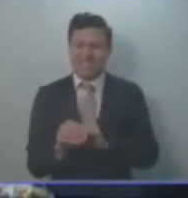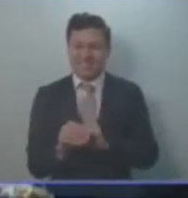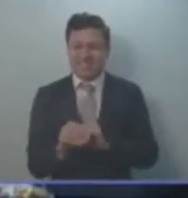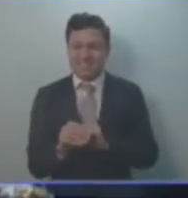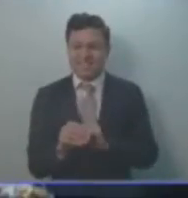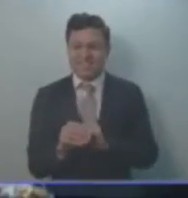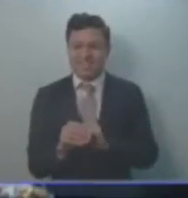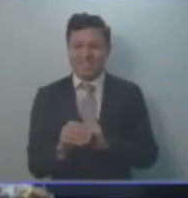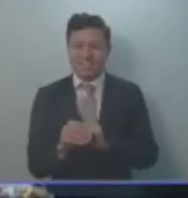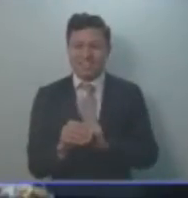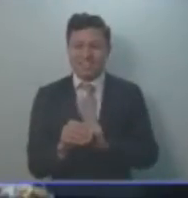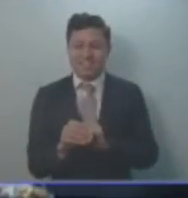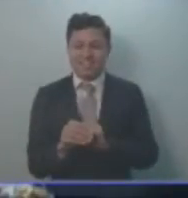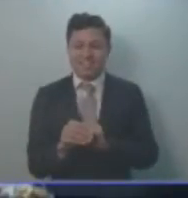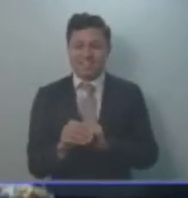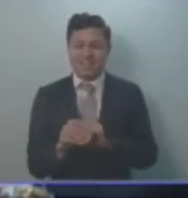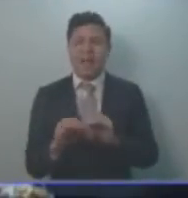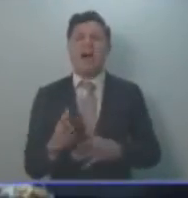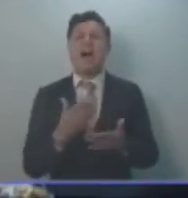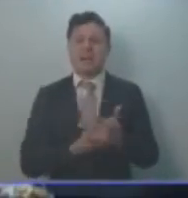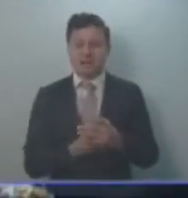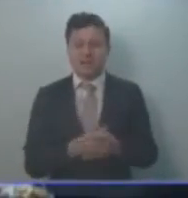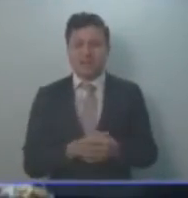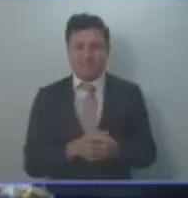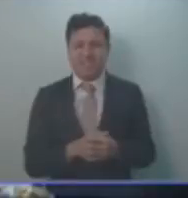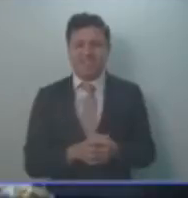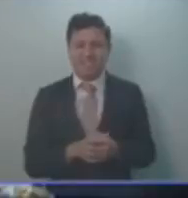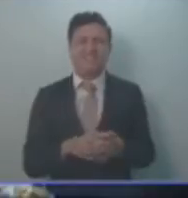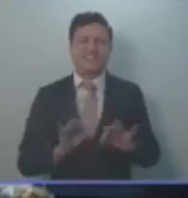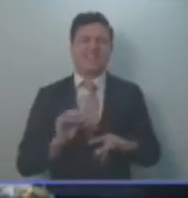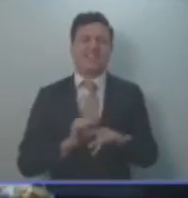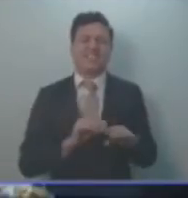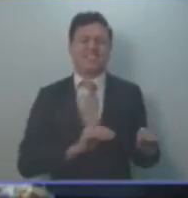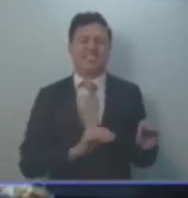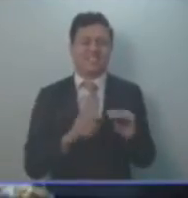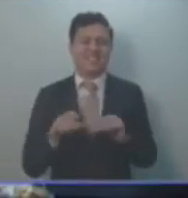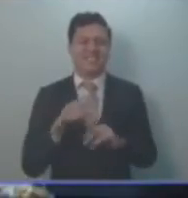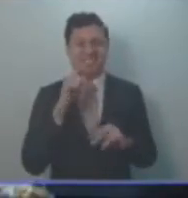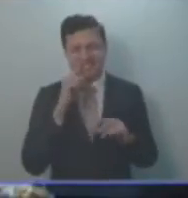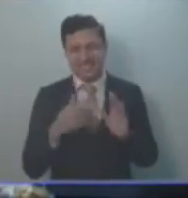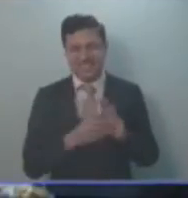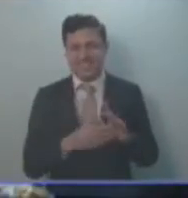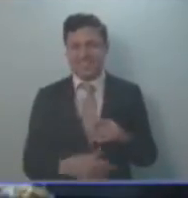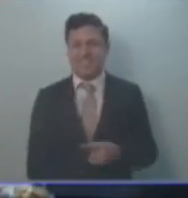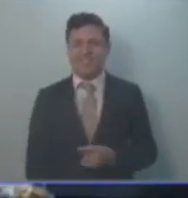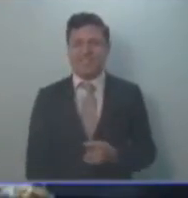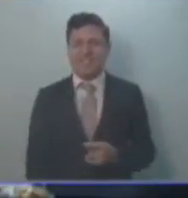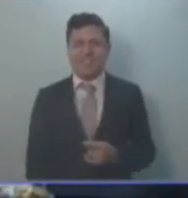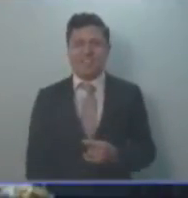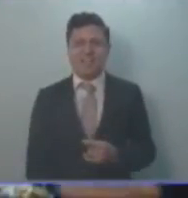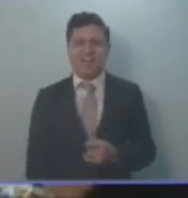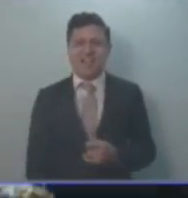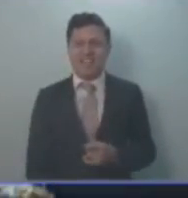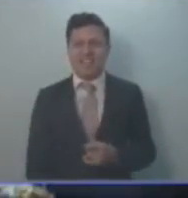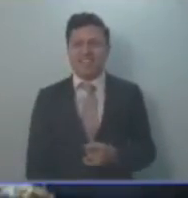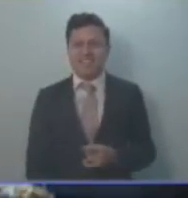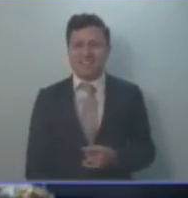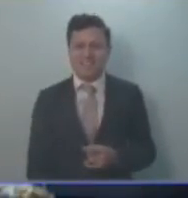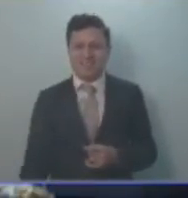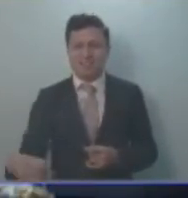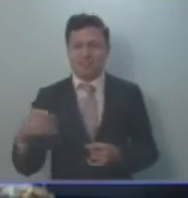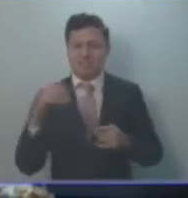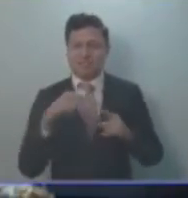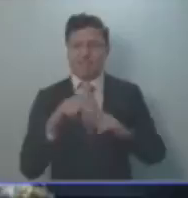municipales con padecimientos de enfermedades crónicas incapacitantes que requieran controles médicos frecuentes